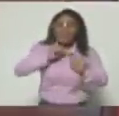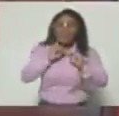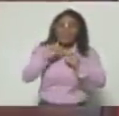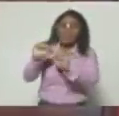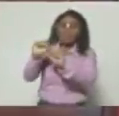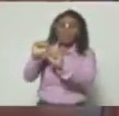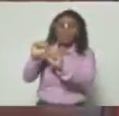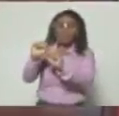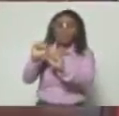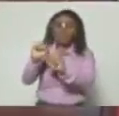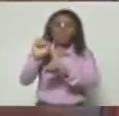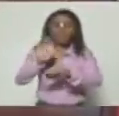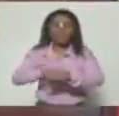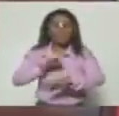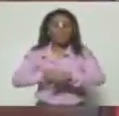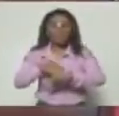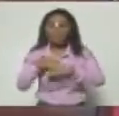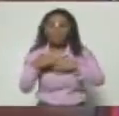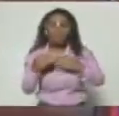porque